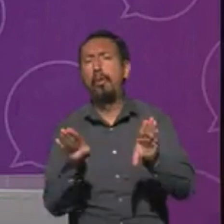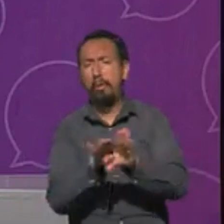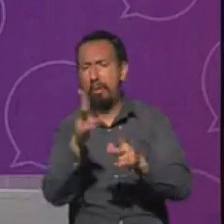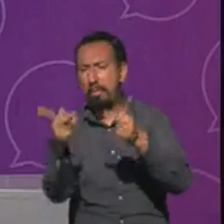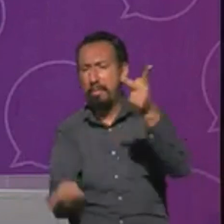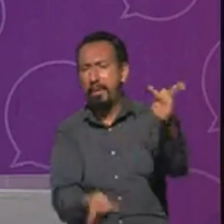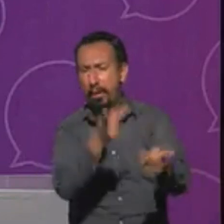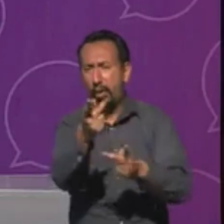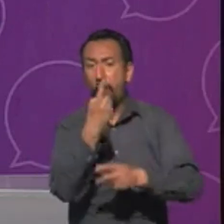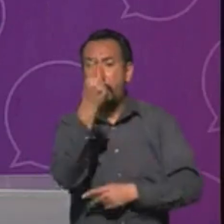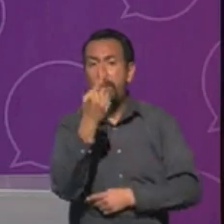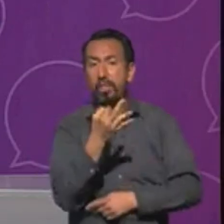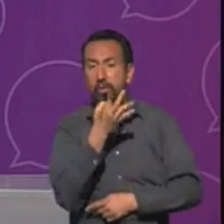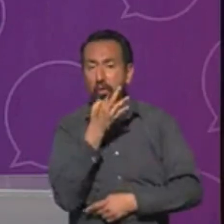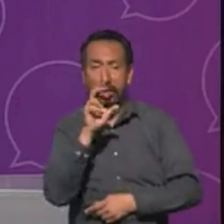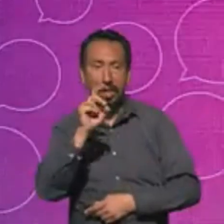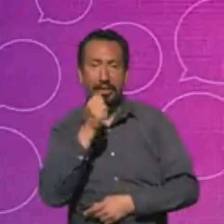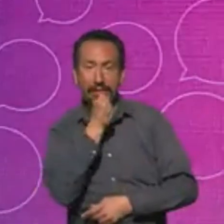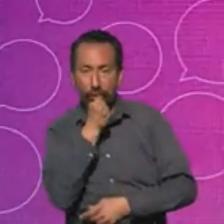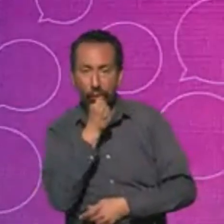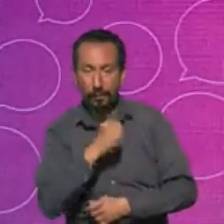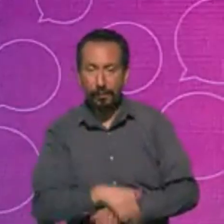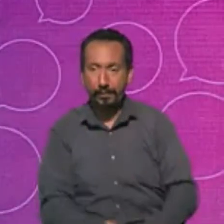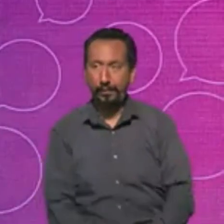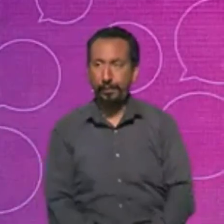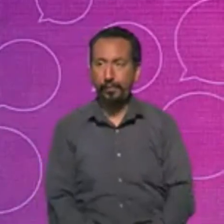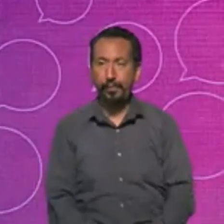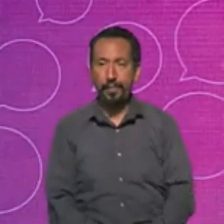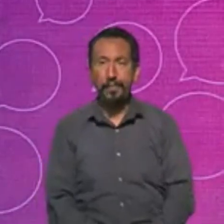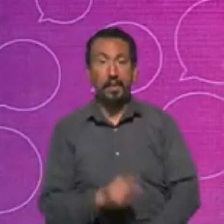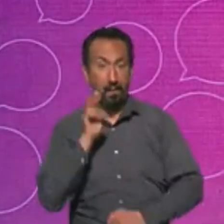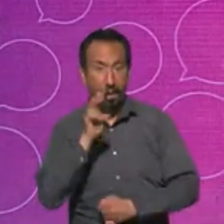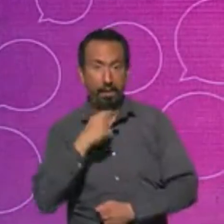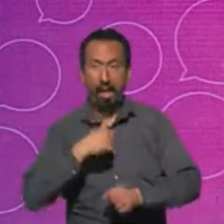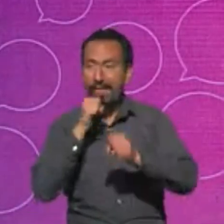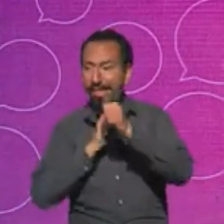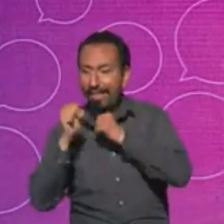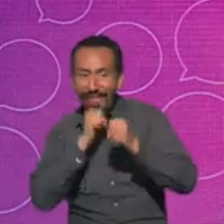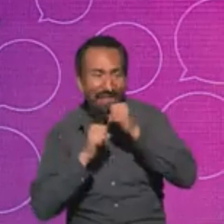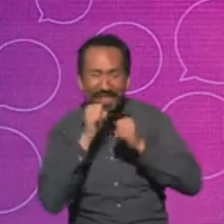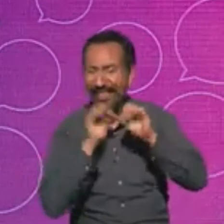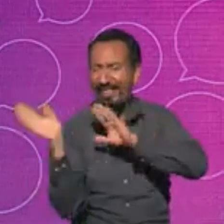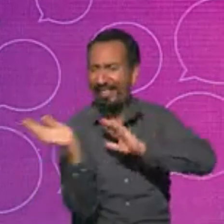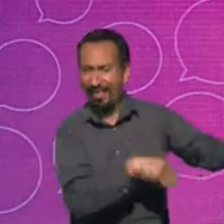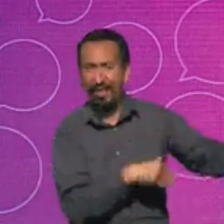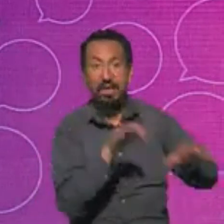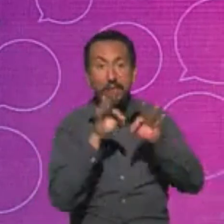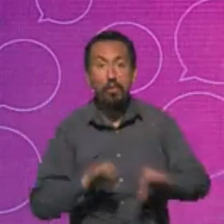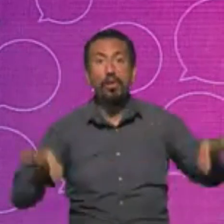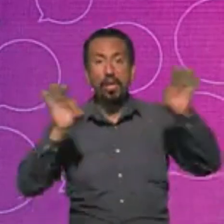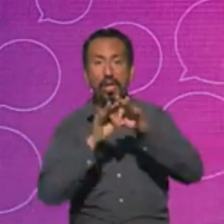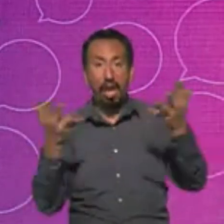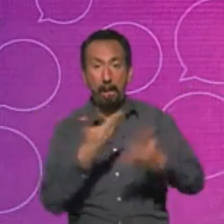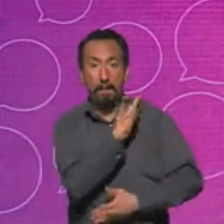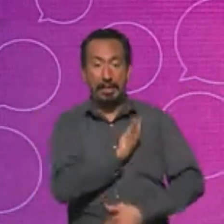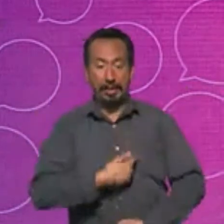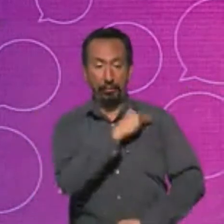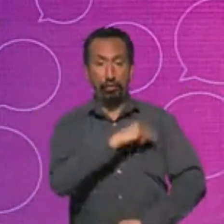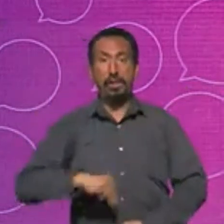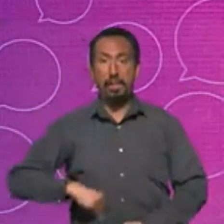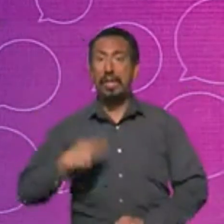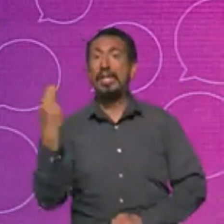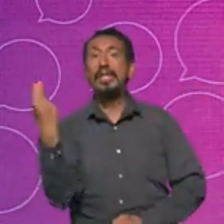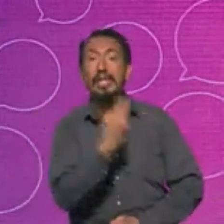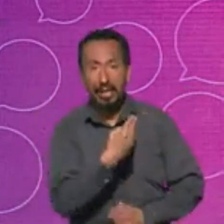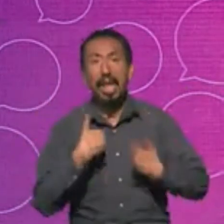tipo tiene un minuto y medio candidato haciendo referencias a hechos y no a chismes lo primero que se requiere es tener un presidente municipal que